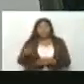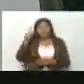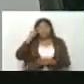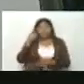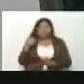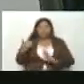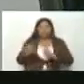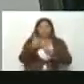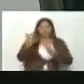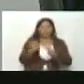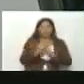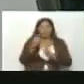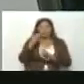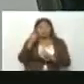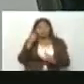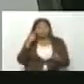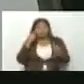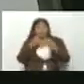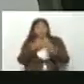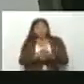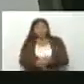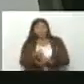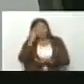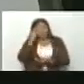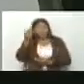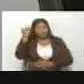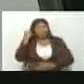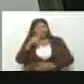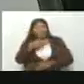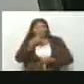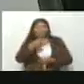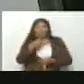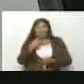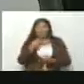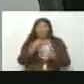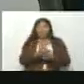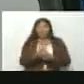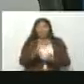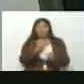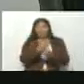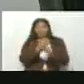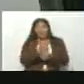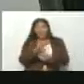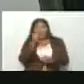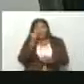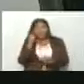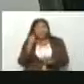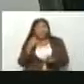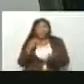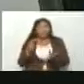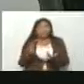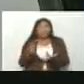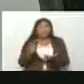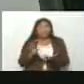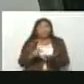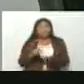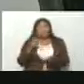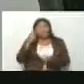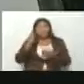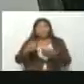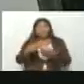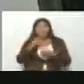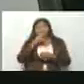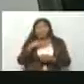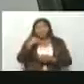a atacar, con su único principio. Fíjate que en el día de ayer dan unas declaraciones diciendo que los trabajadores petroleros no tienen una vocería oficial,